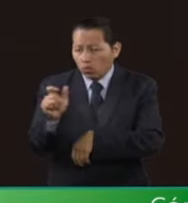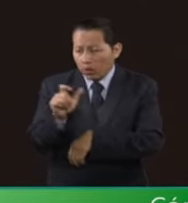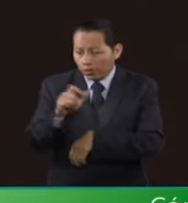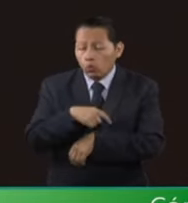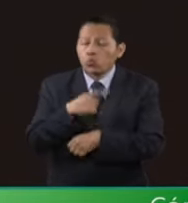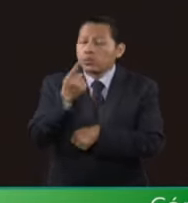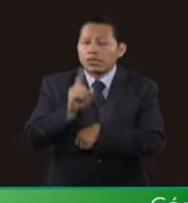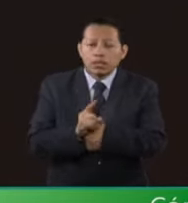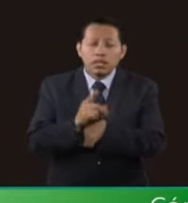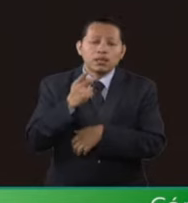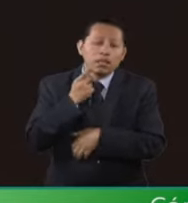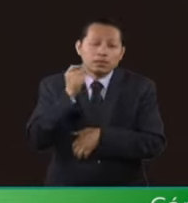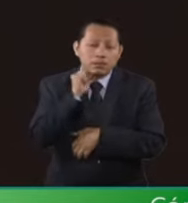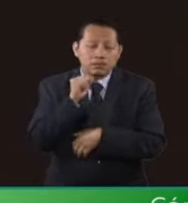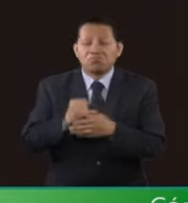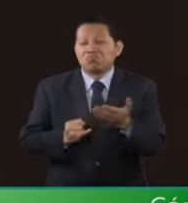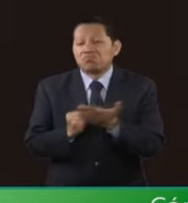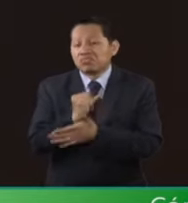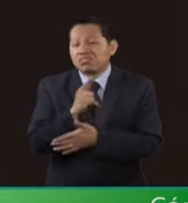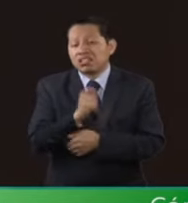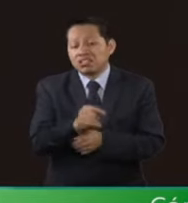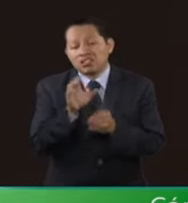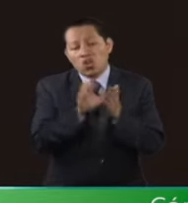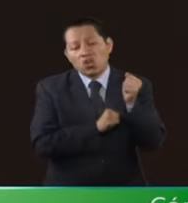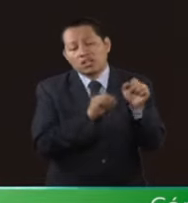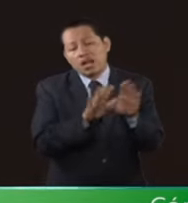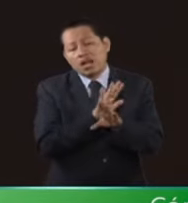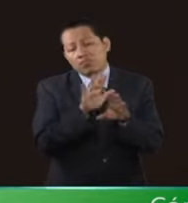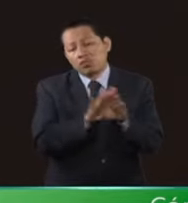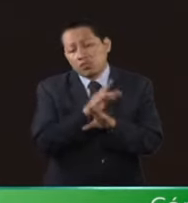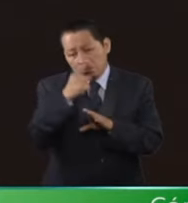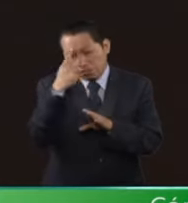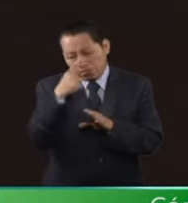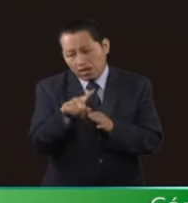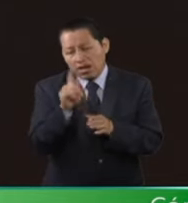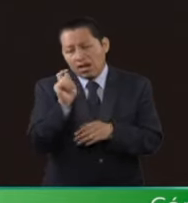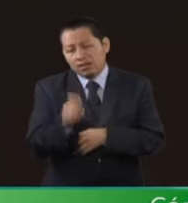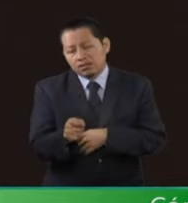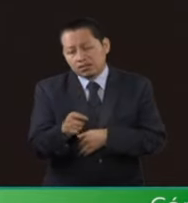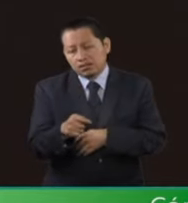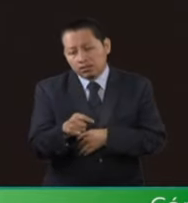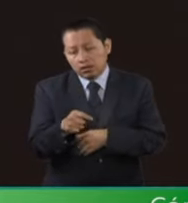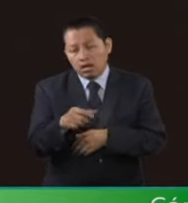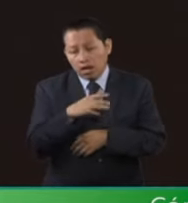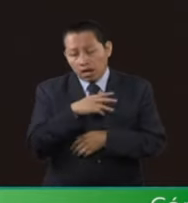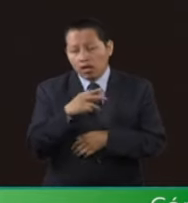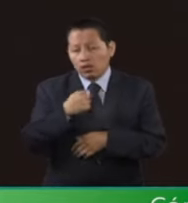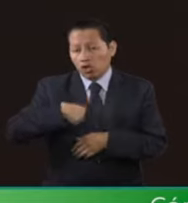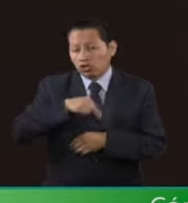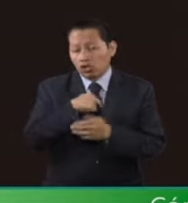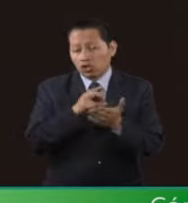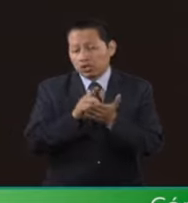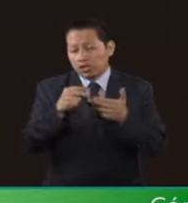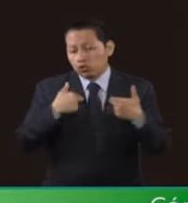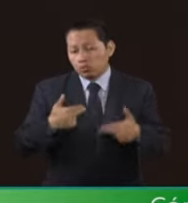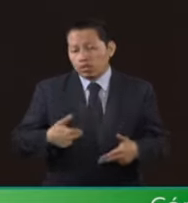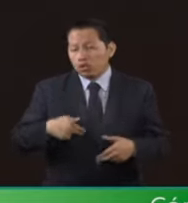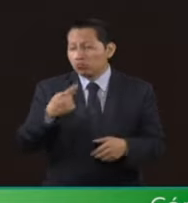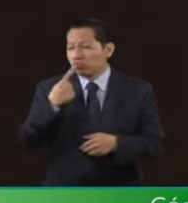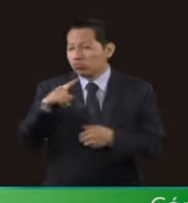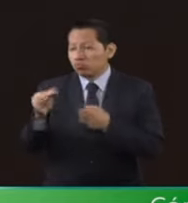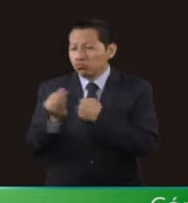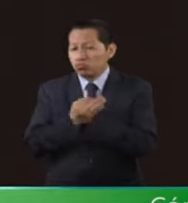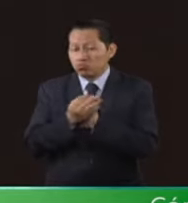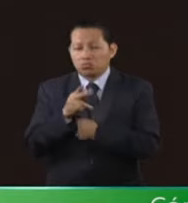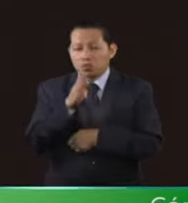diputados y senadores decidían cambiar la Constitución en violación y detrimento a nuestros derechos humanos. Dijeron que así